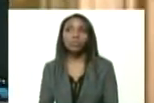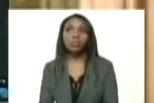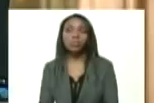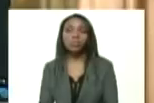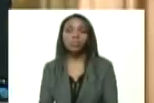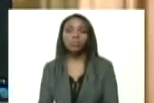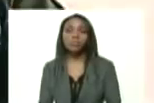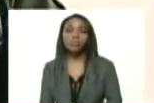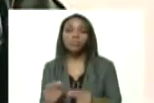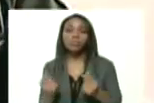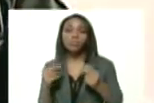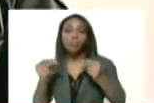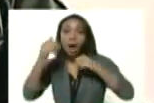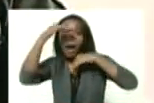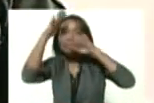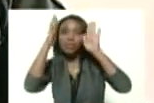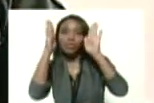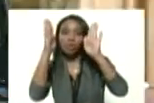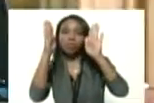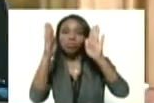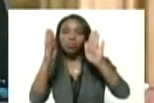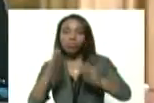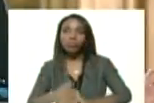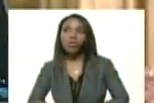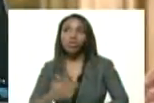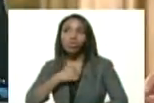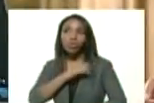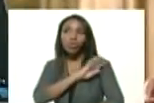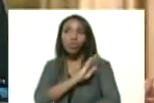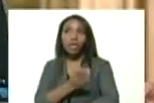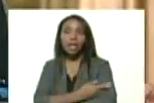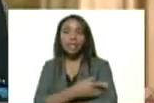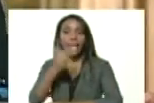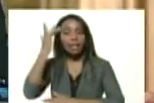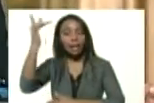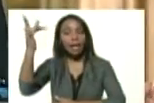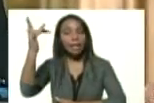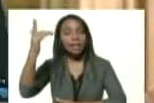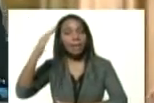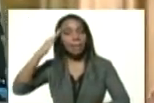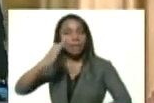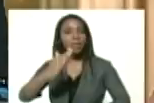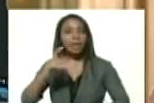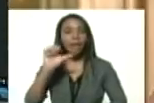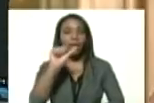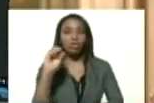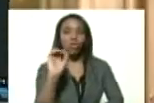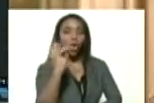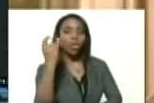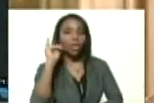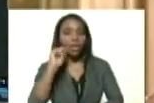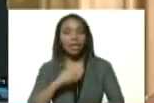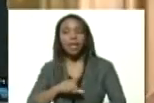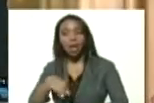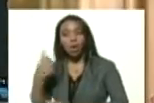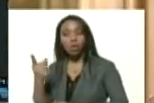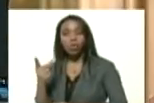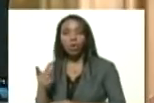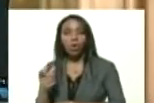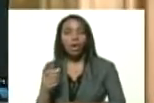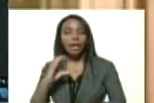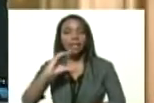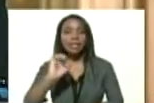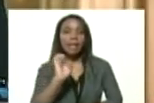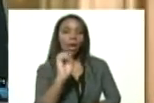ojo pelao pues tenemos que fortalecer la inteligencia militar en la zodi en la sade en el ceo